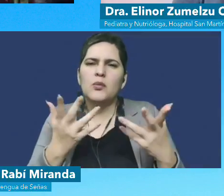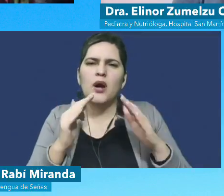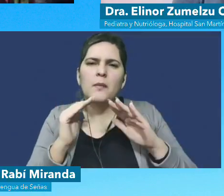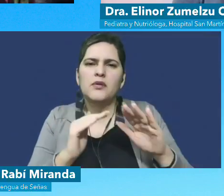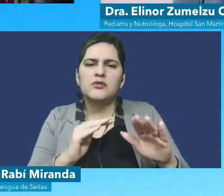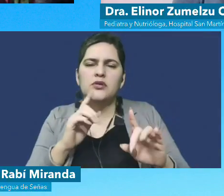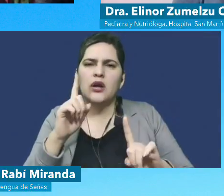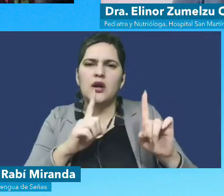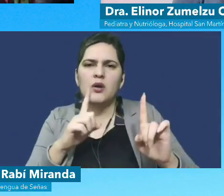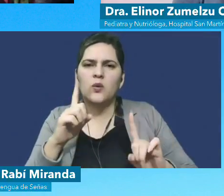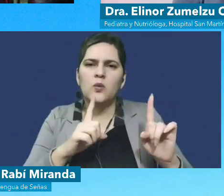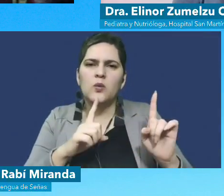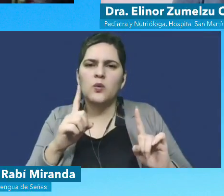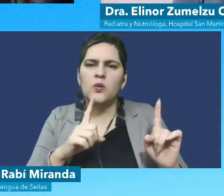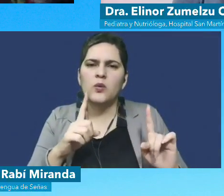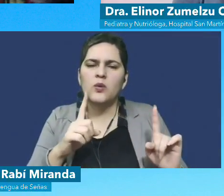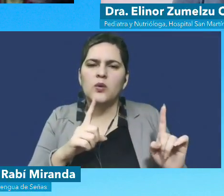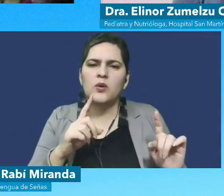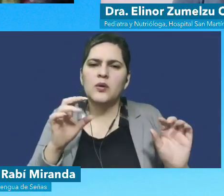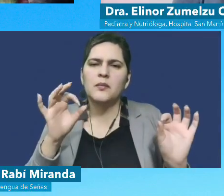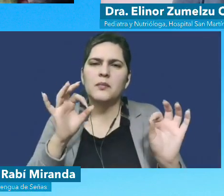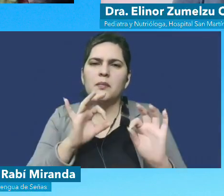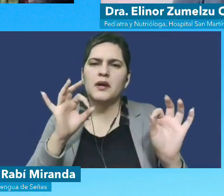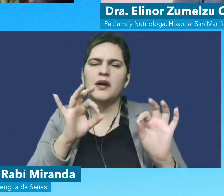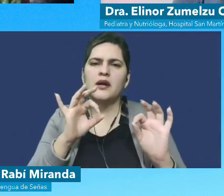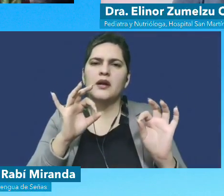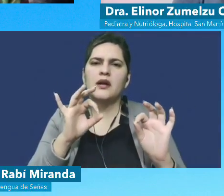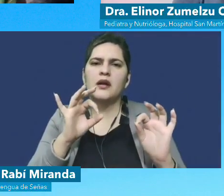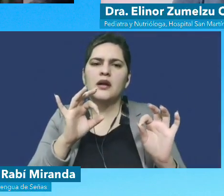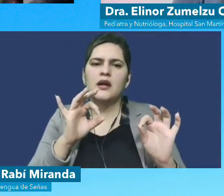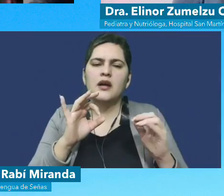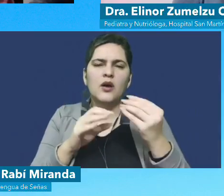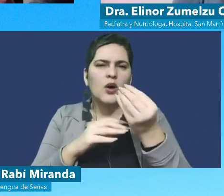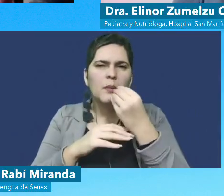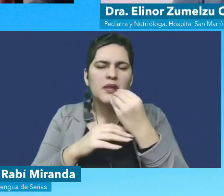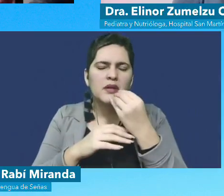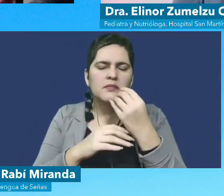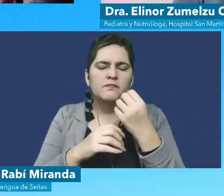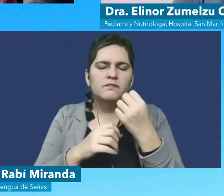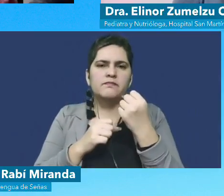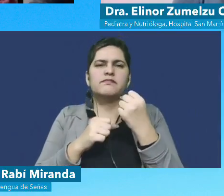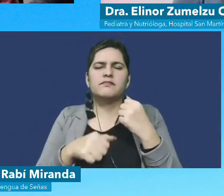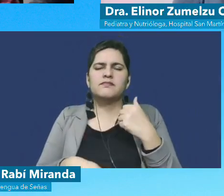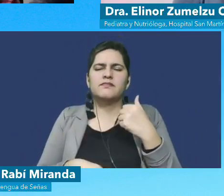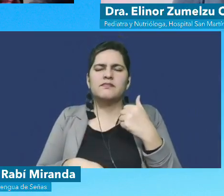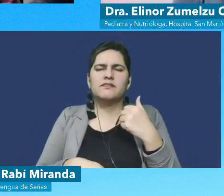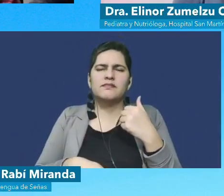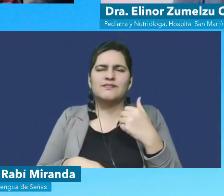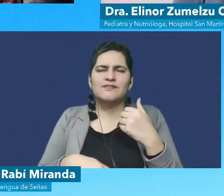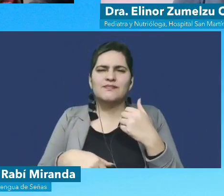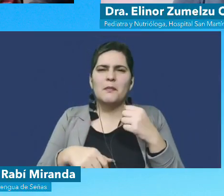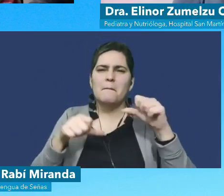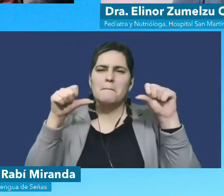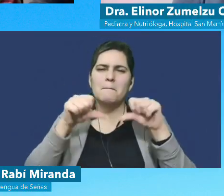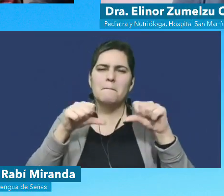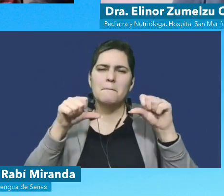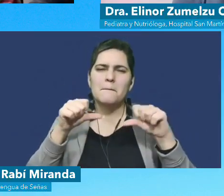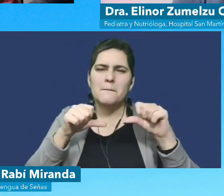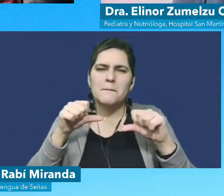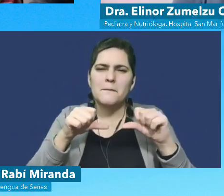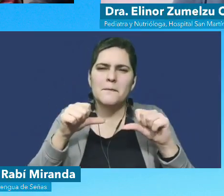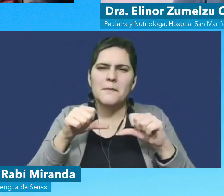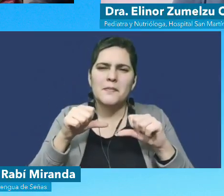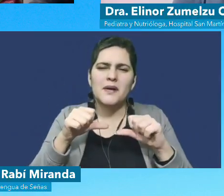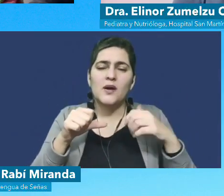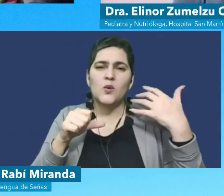algún consumo de algún tipo de determinado alimento como una reacción digestiva importante. Sí, entonces ahí hablamos de,